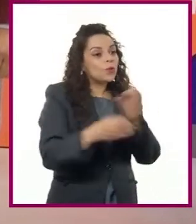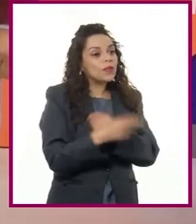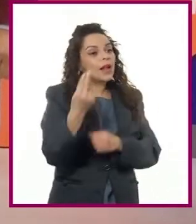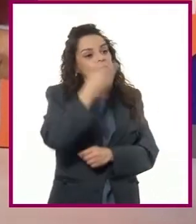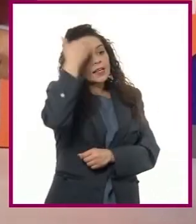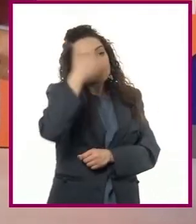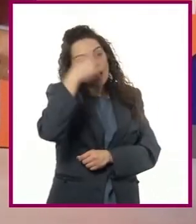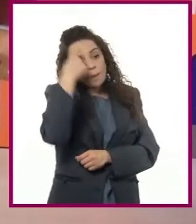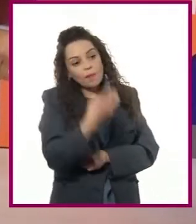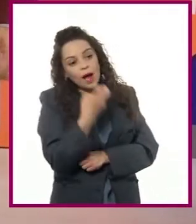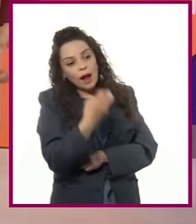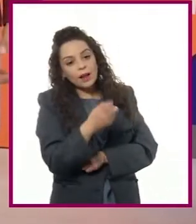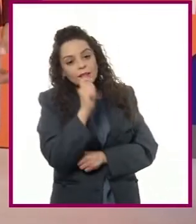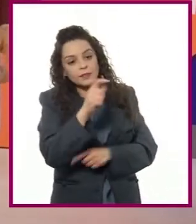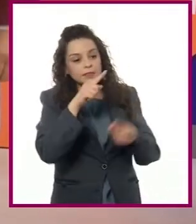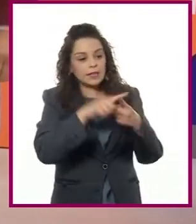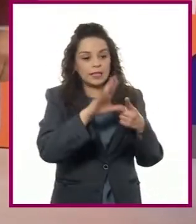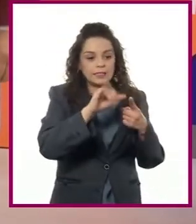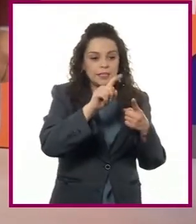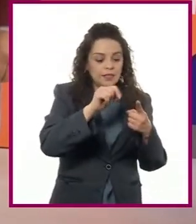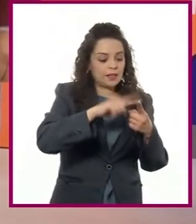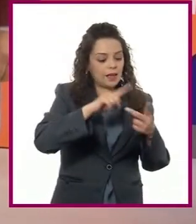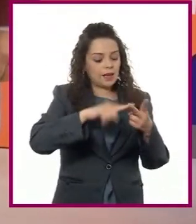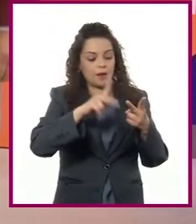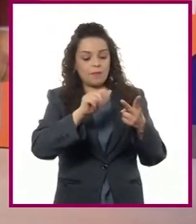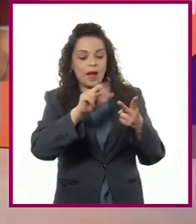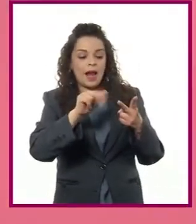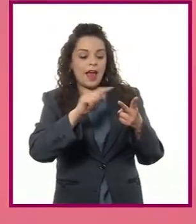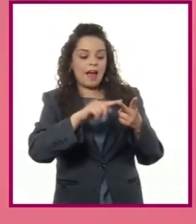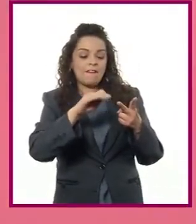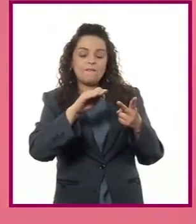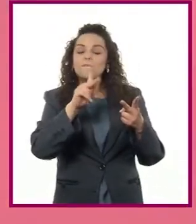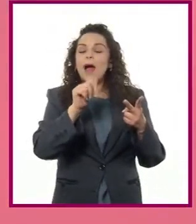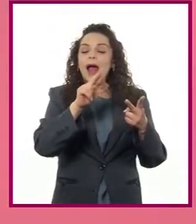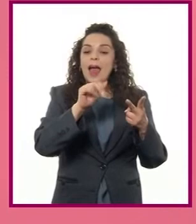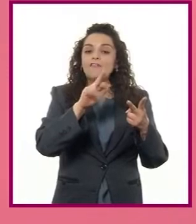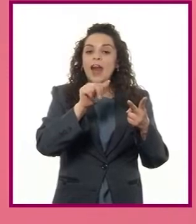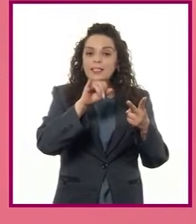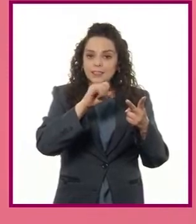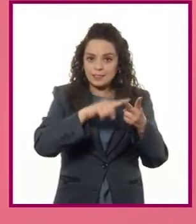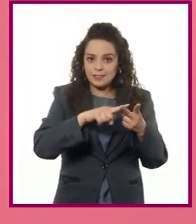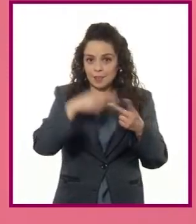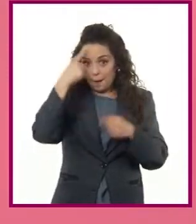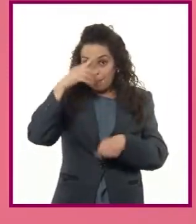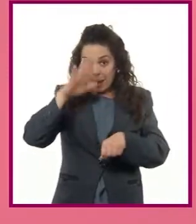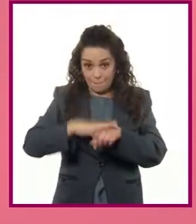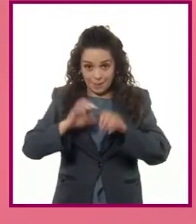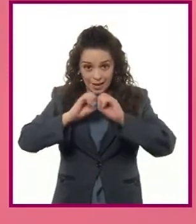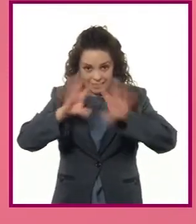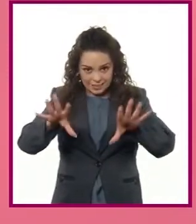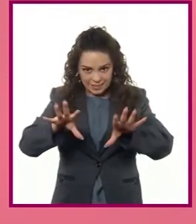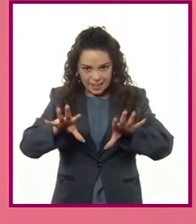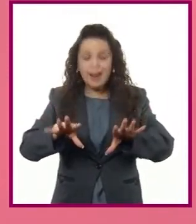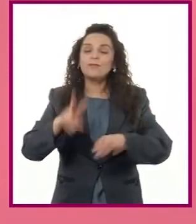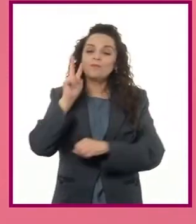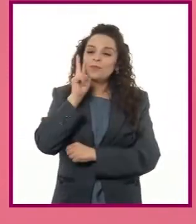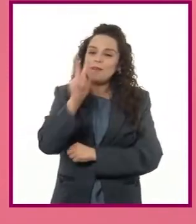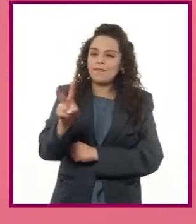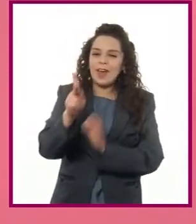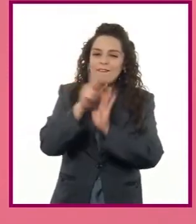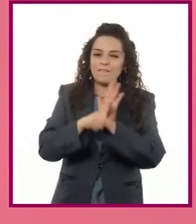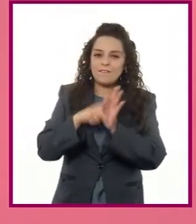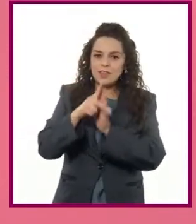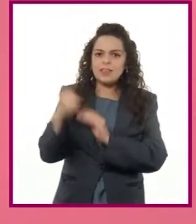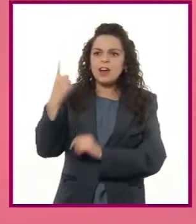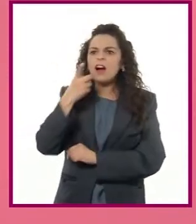cita textual y la paráfrasis, profesor? Bueno, para que todo pueda quedar más claro, veamos el siguiente video y lo que nos